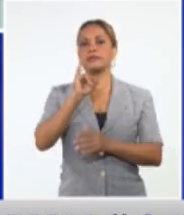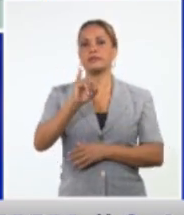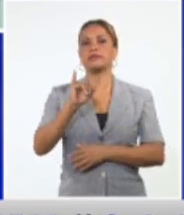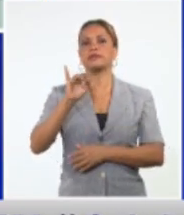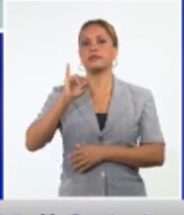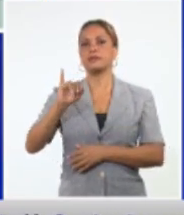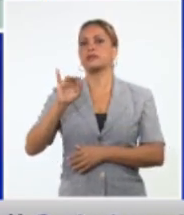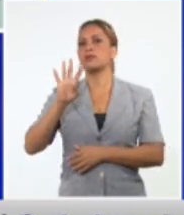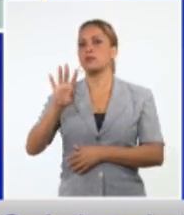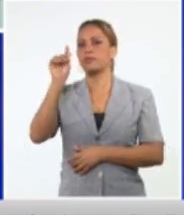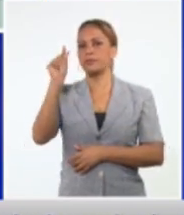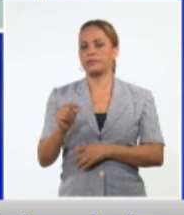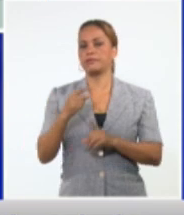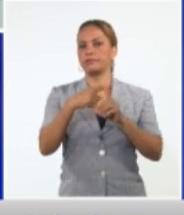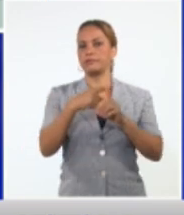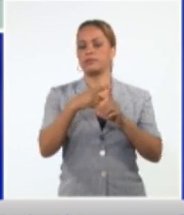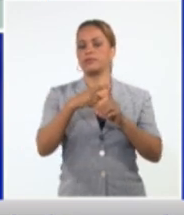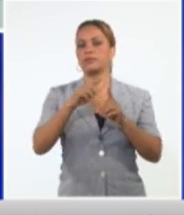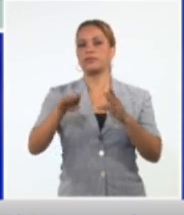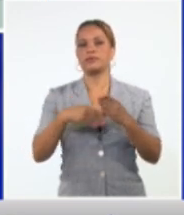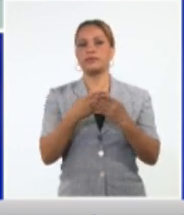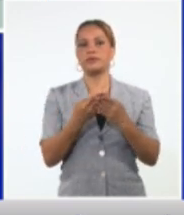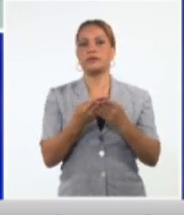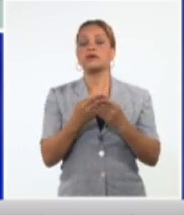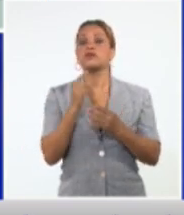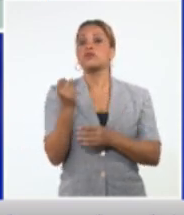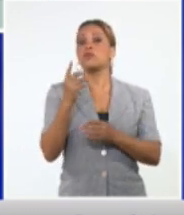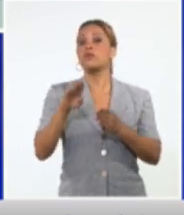47.664 casos, un día. Francia,